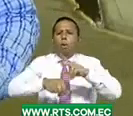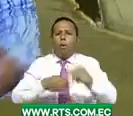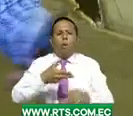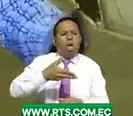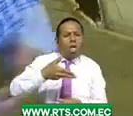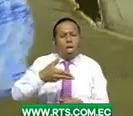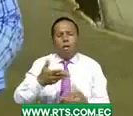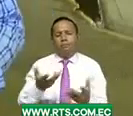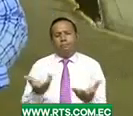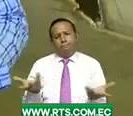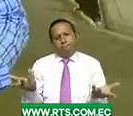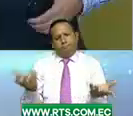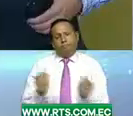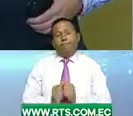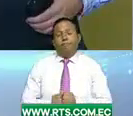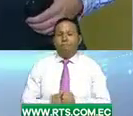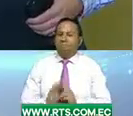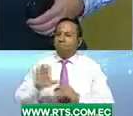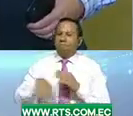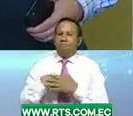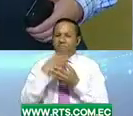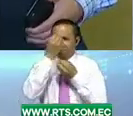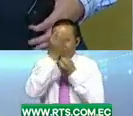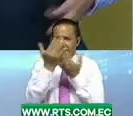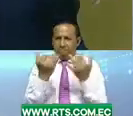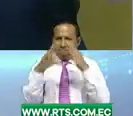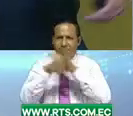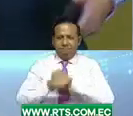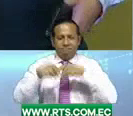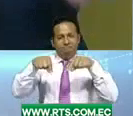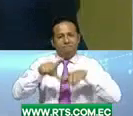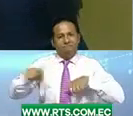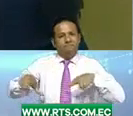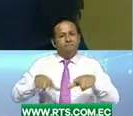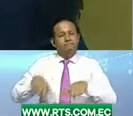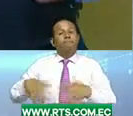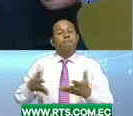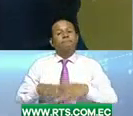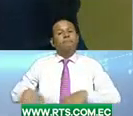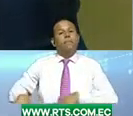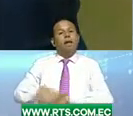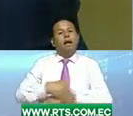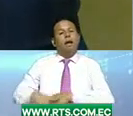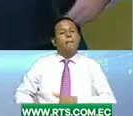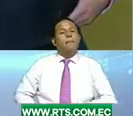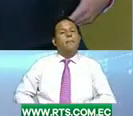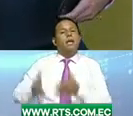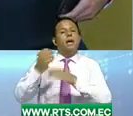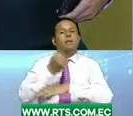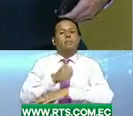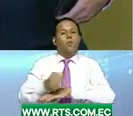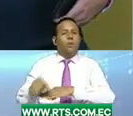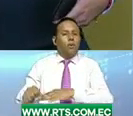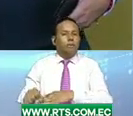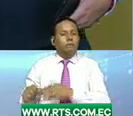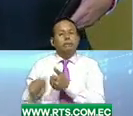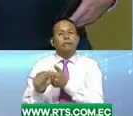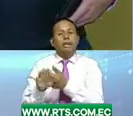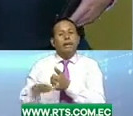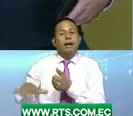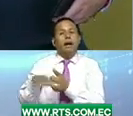pública. Bien, ese es el informe que tenemos hasta esta hora de la noche desde acá. Estamos en la vía San Borondón, casi llegando justamente a la parroquia La